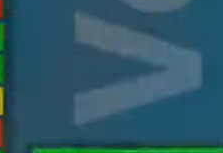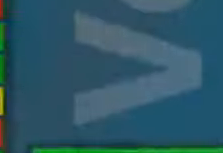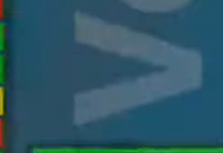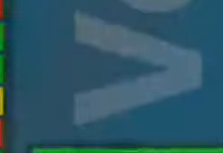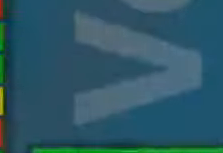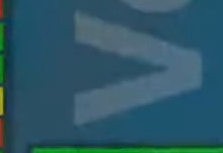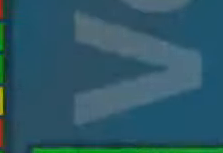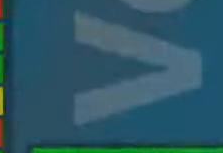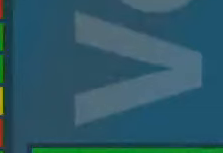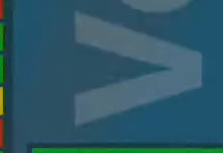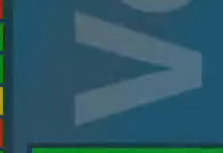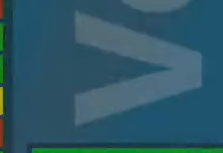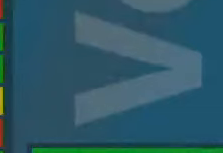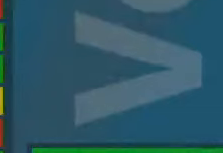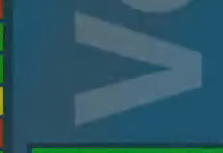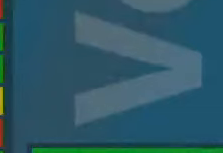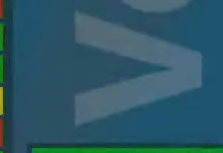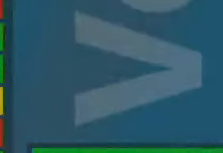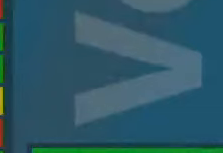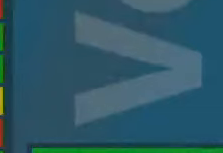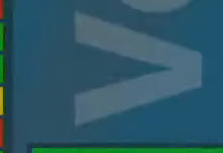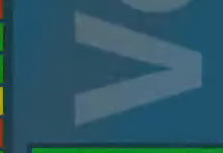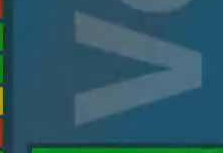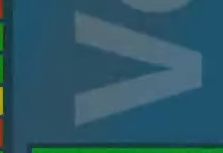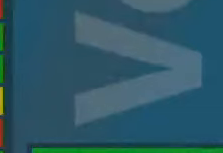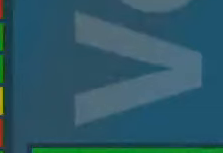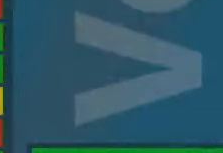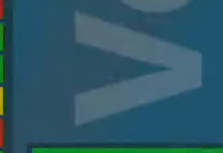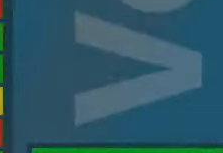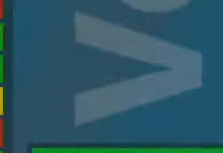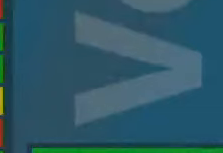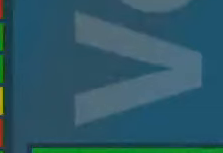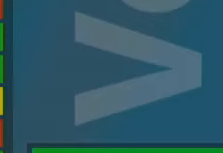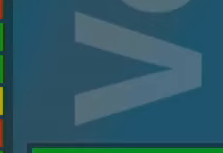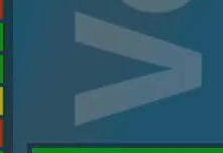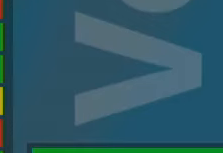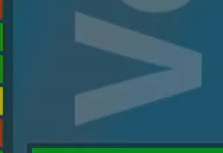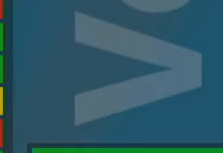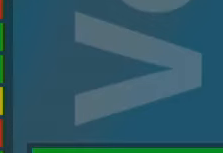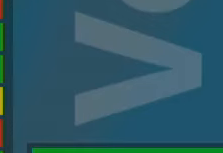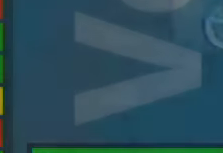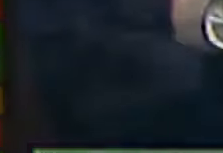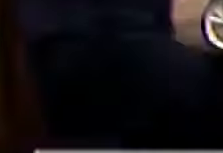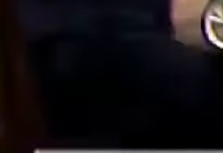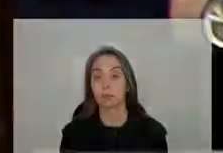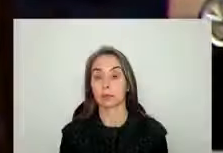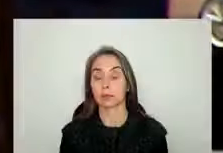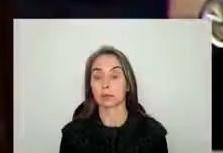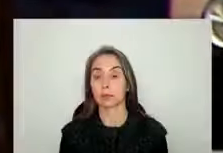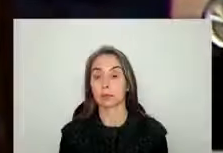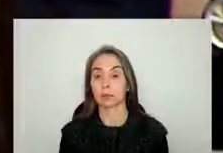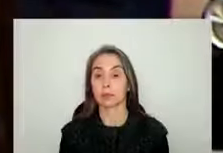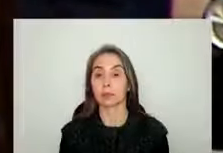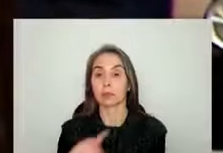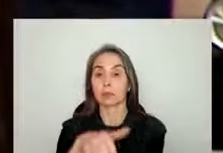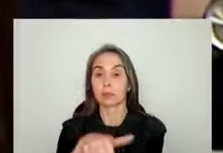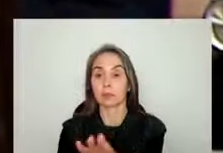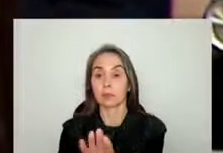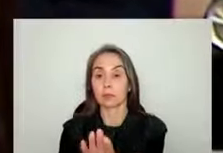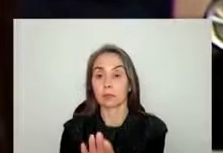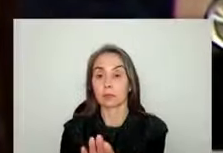votación por la afirmativa 70 votos 49 en contra se abstenciones rechazado por falta